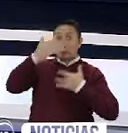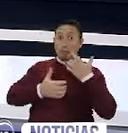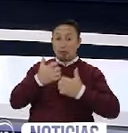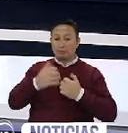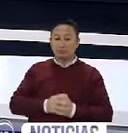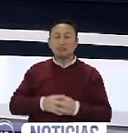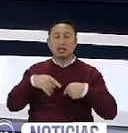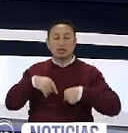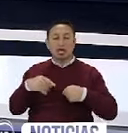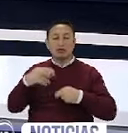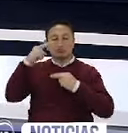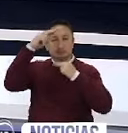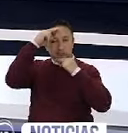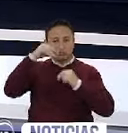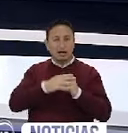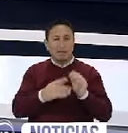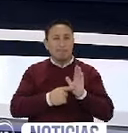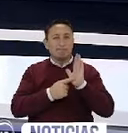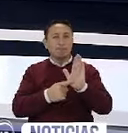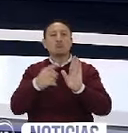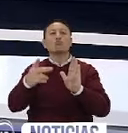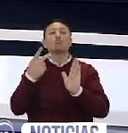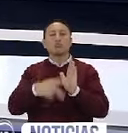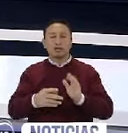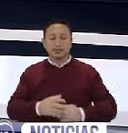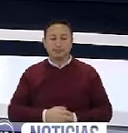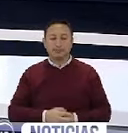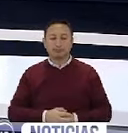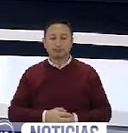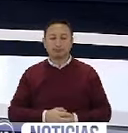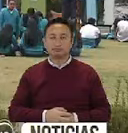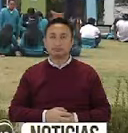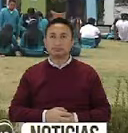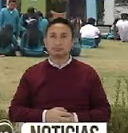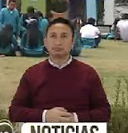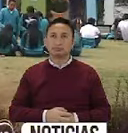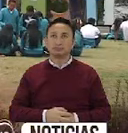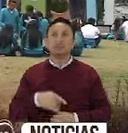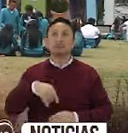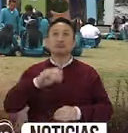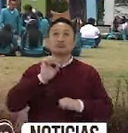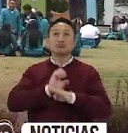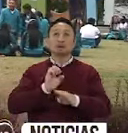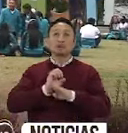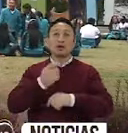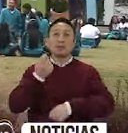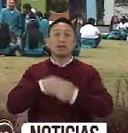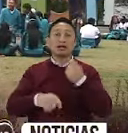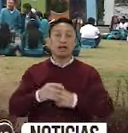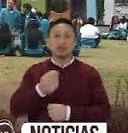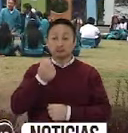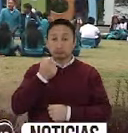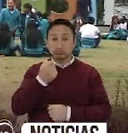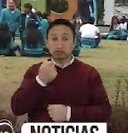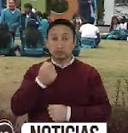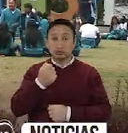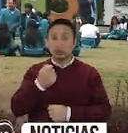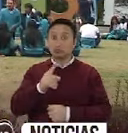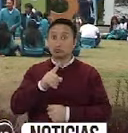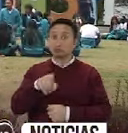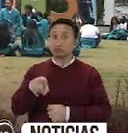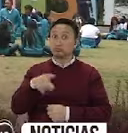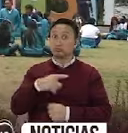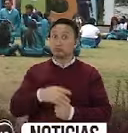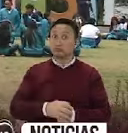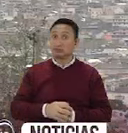Hemos preparado un reportaje para mostrarle la problemática. En Ecuador está prohibida la venta de antibióticos sin receta médica, así